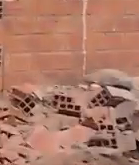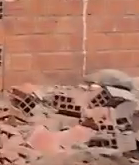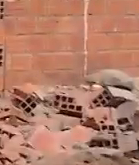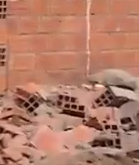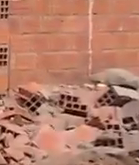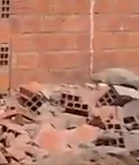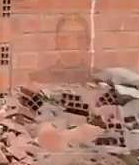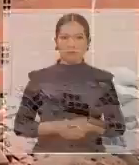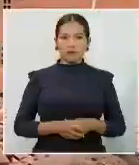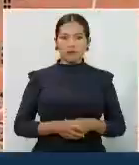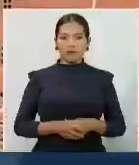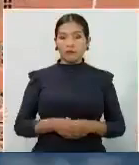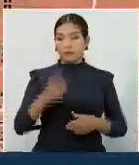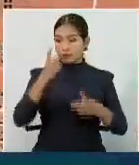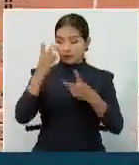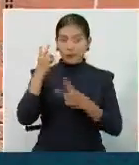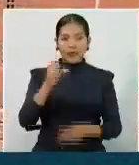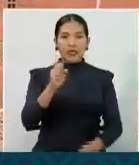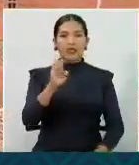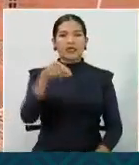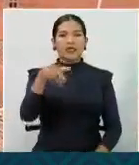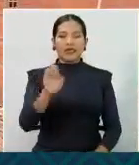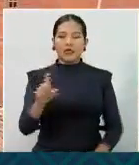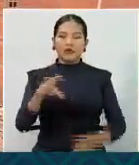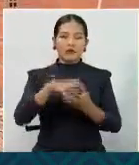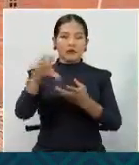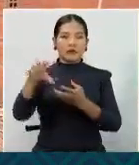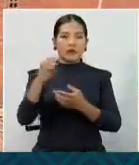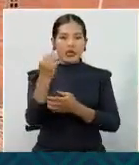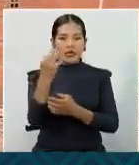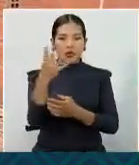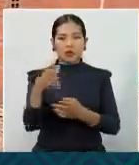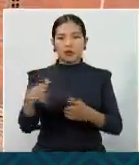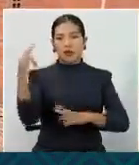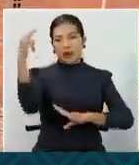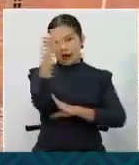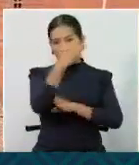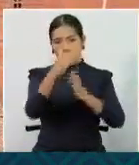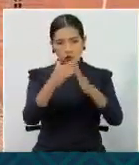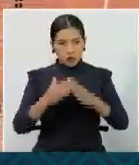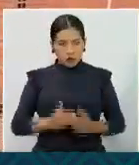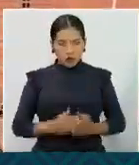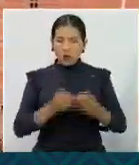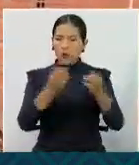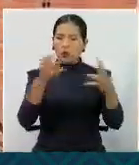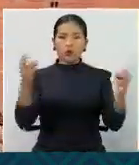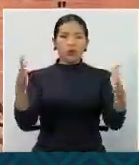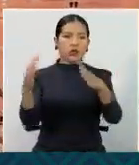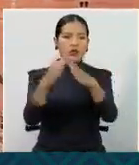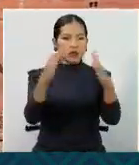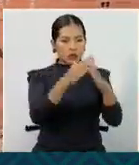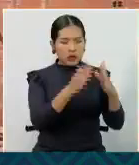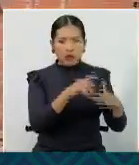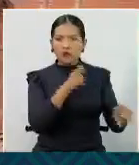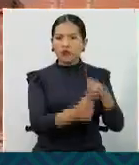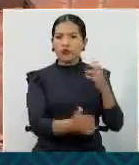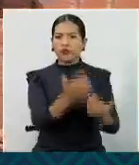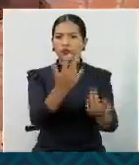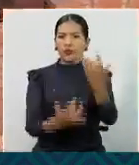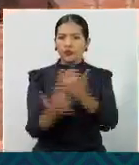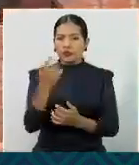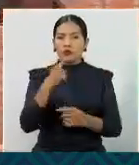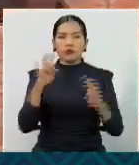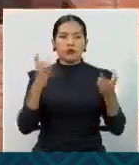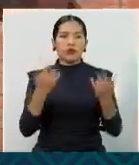Me encuentro en San Felipe de Seque del Distrito 14 de la ciudad de El Alto. Un centenar de casas fueron quemadas. A